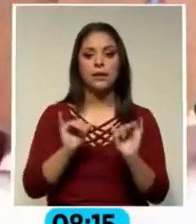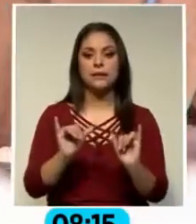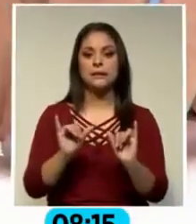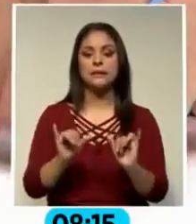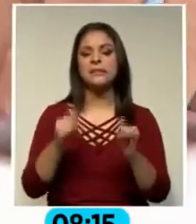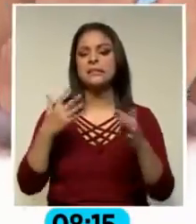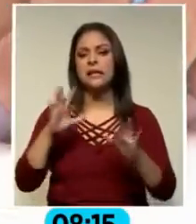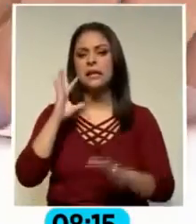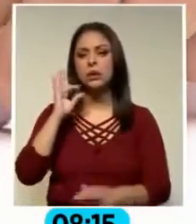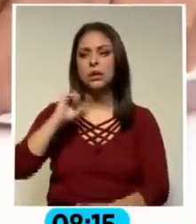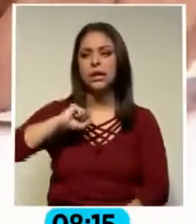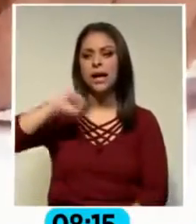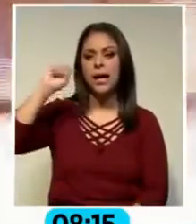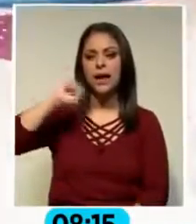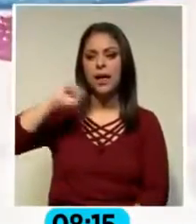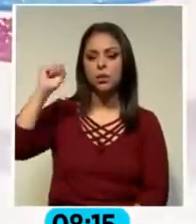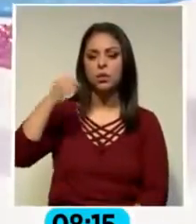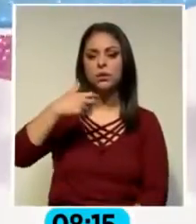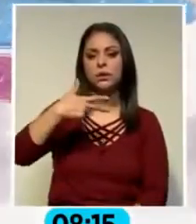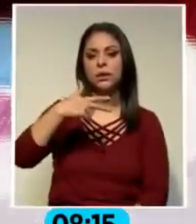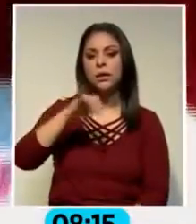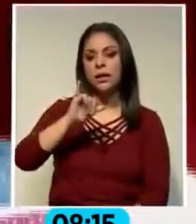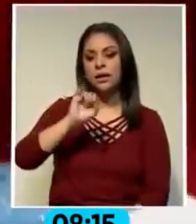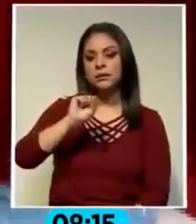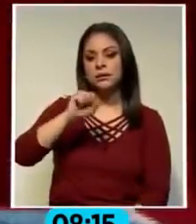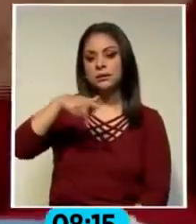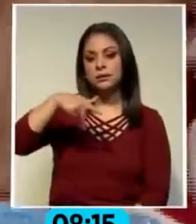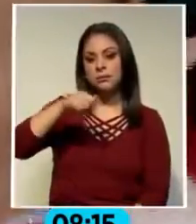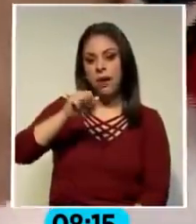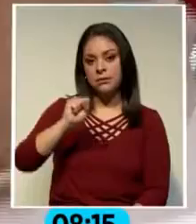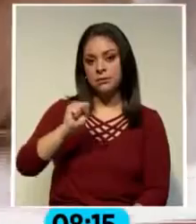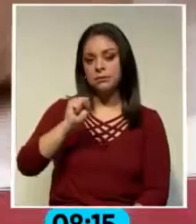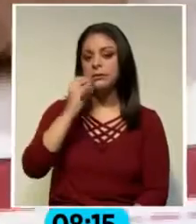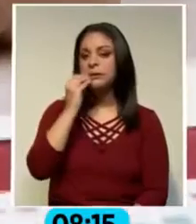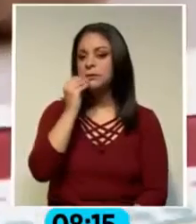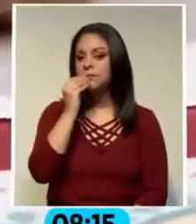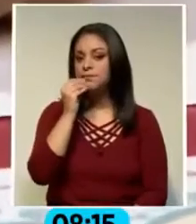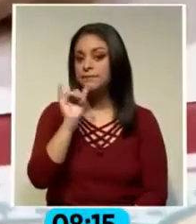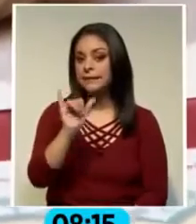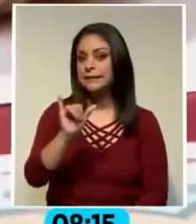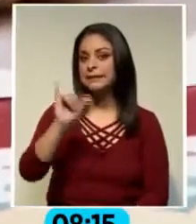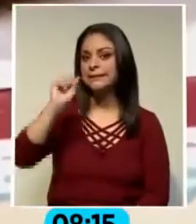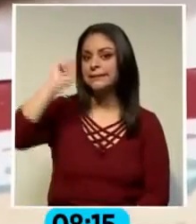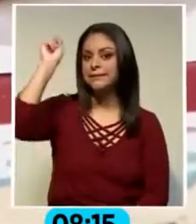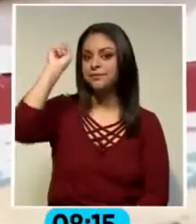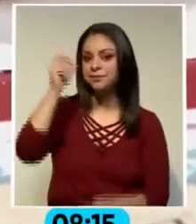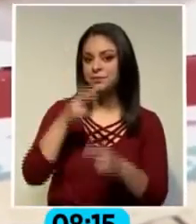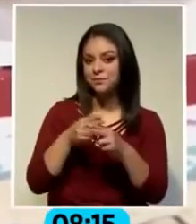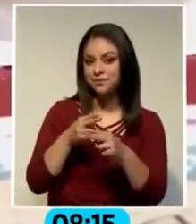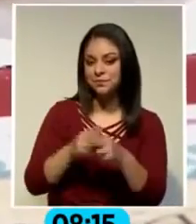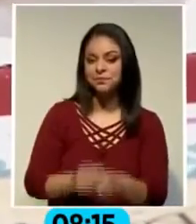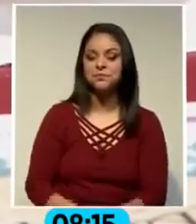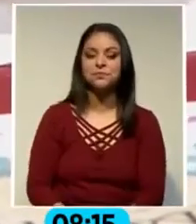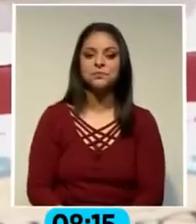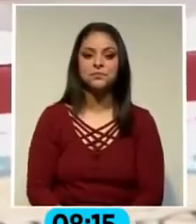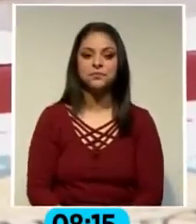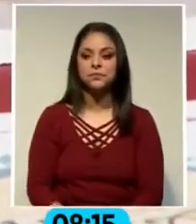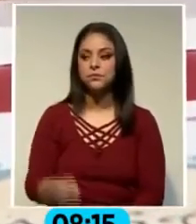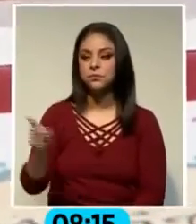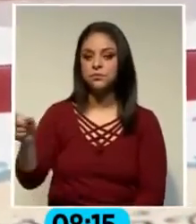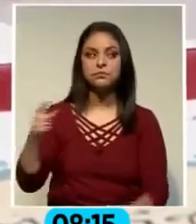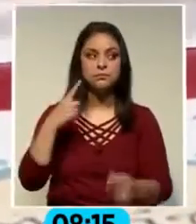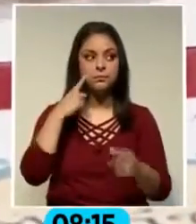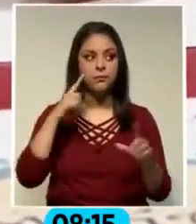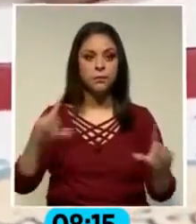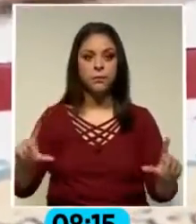ganando chispitas de sabor, chispas de sabor. Uy, qué bonito, ese es el que va ganando. Eso, niña Ley. Vaya, alza el rótulo un poquito